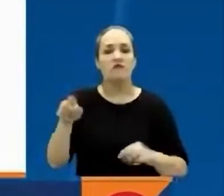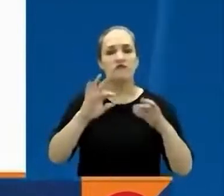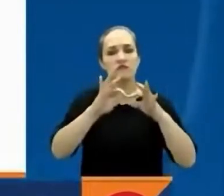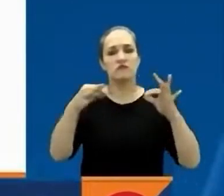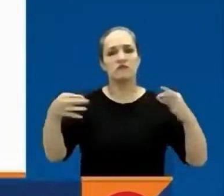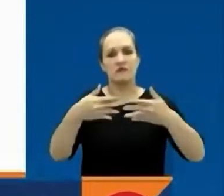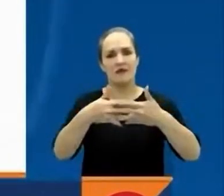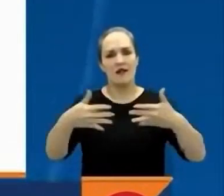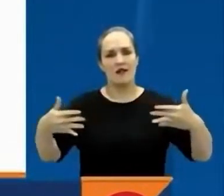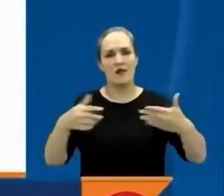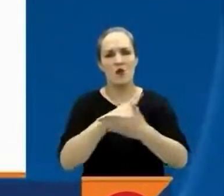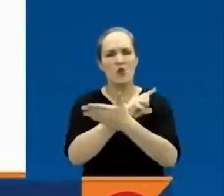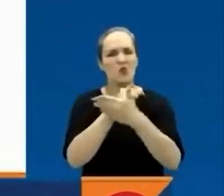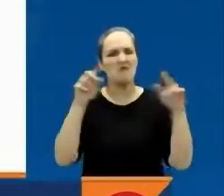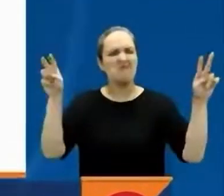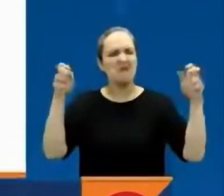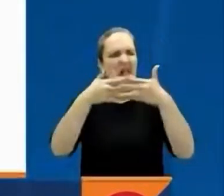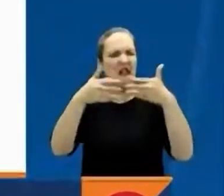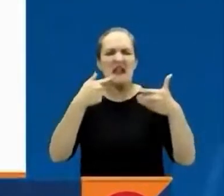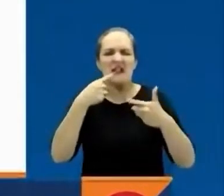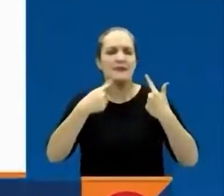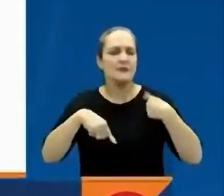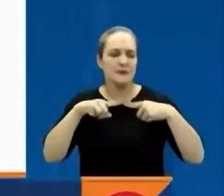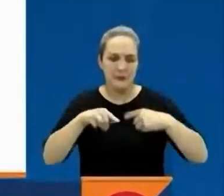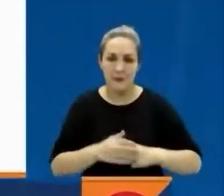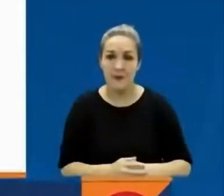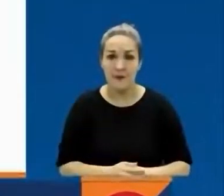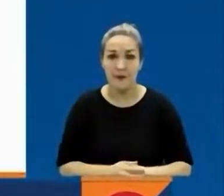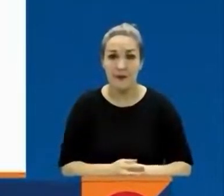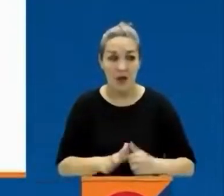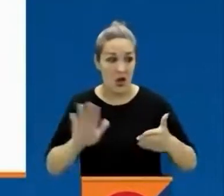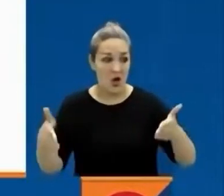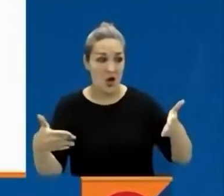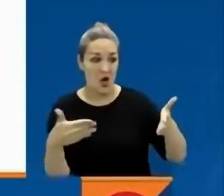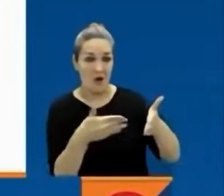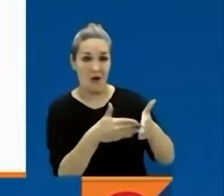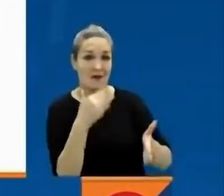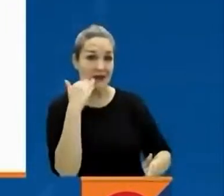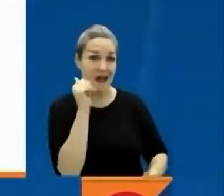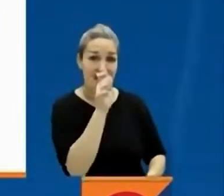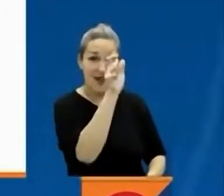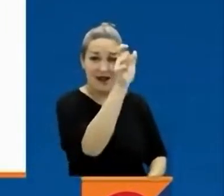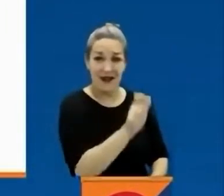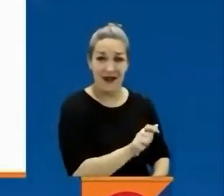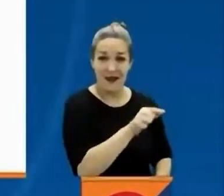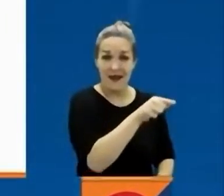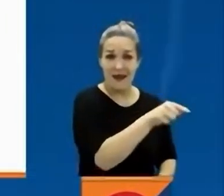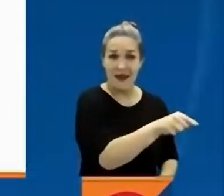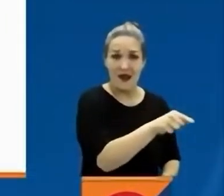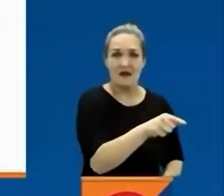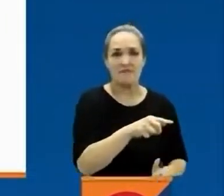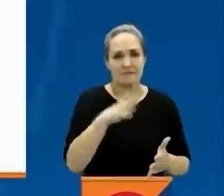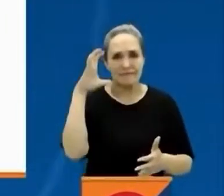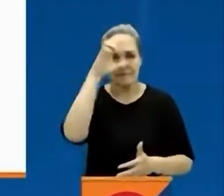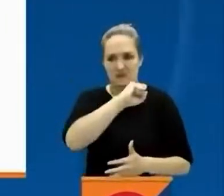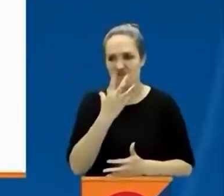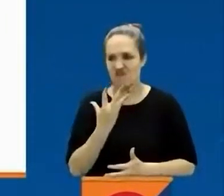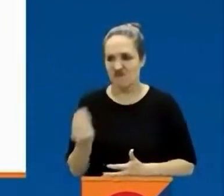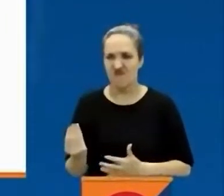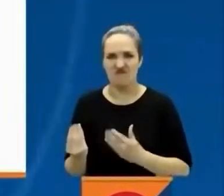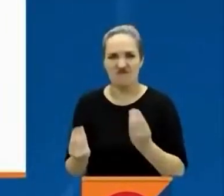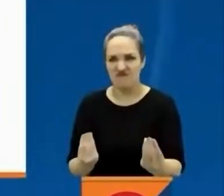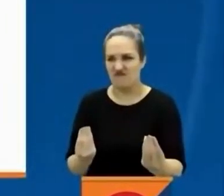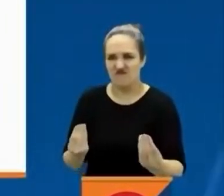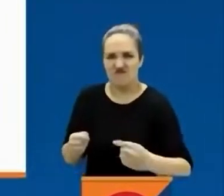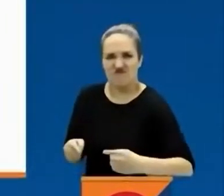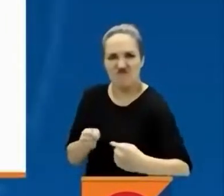Twitter lo siguiente, abro comillas: el atentado a Cristina en Argentina es el resultado del sectarismo que se convierte en violencia.